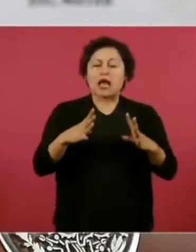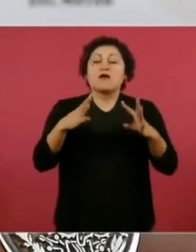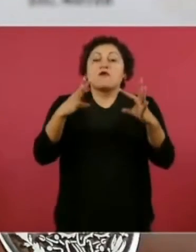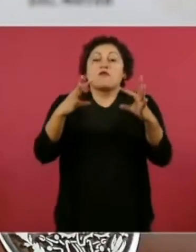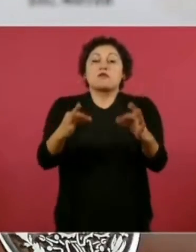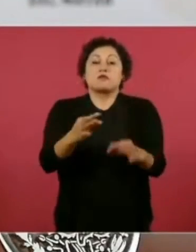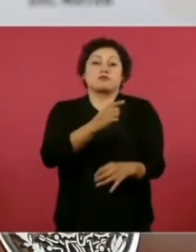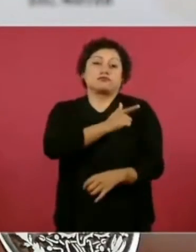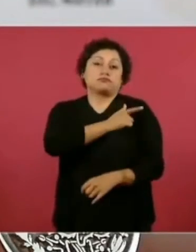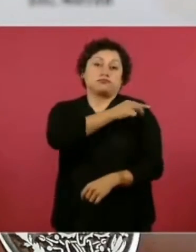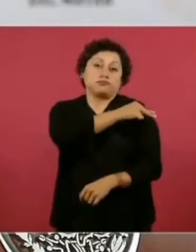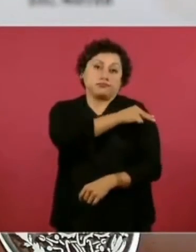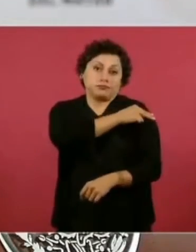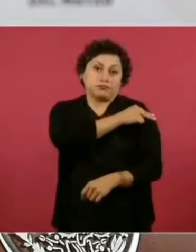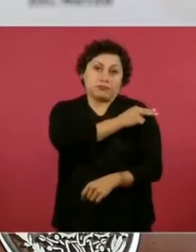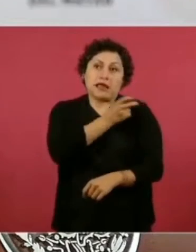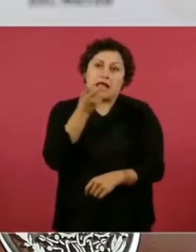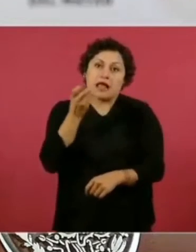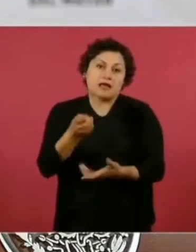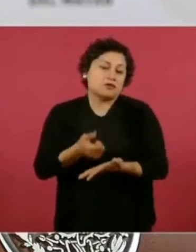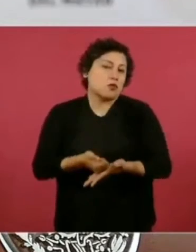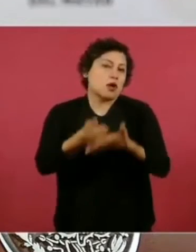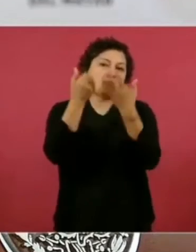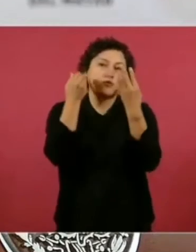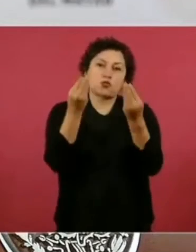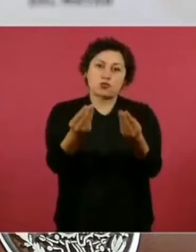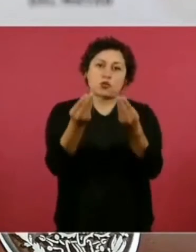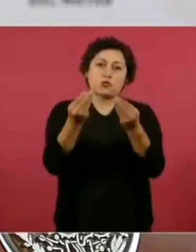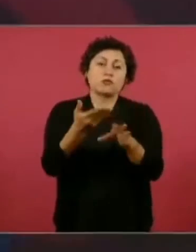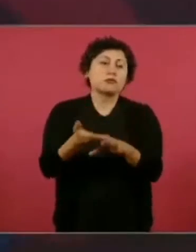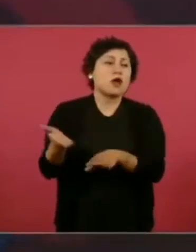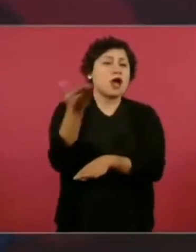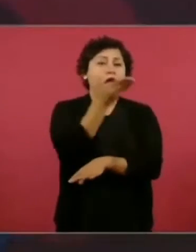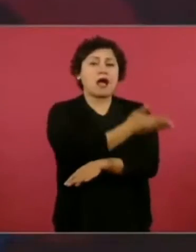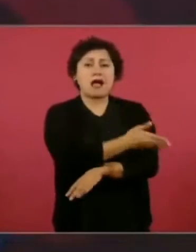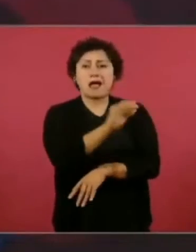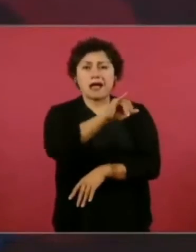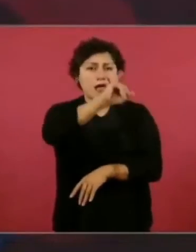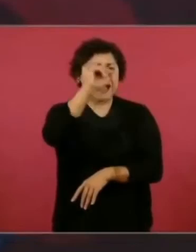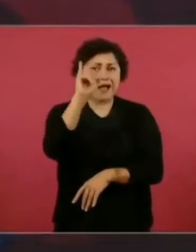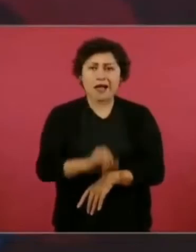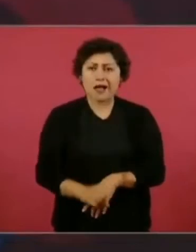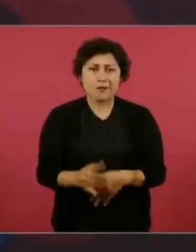Nunca se había tenido una corporación